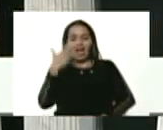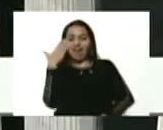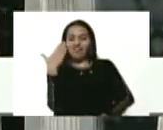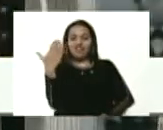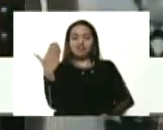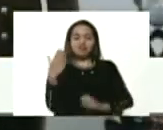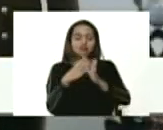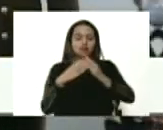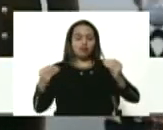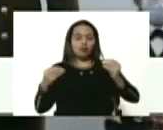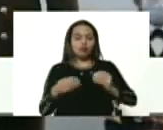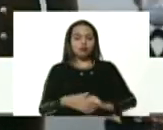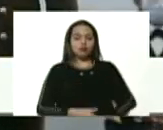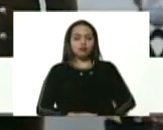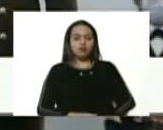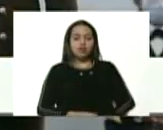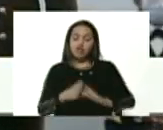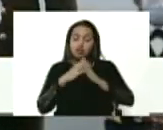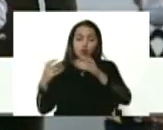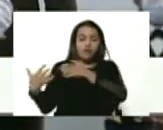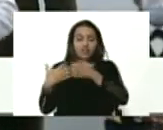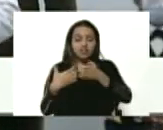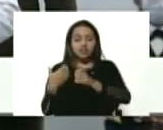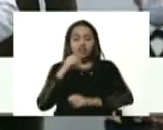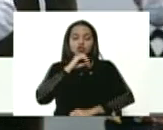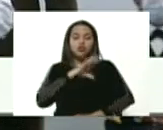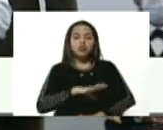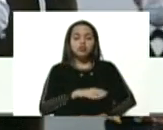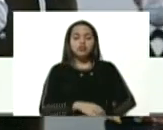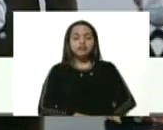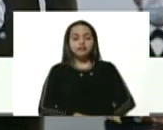todas las batallas históricas.